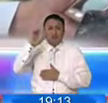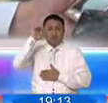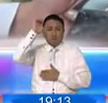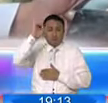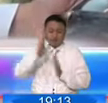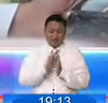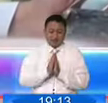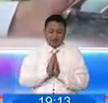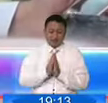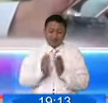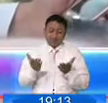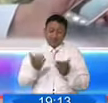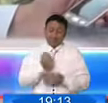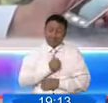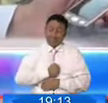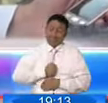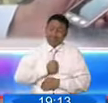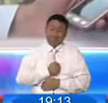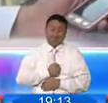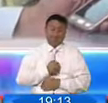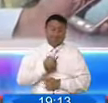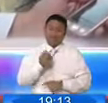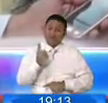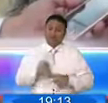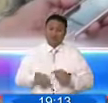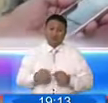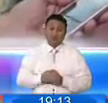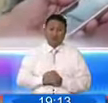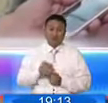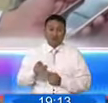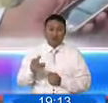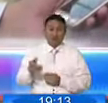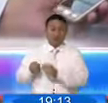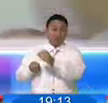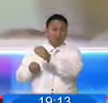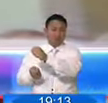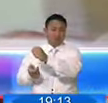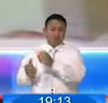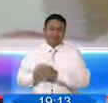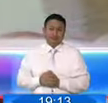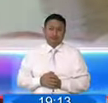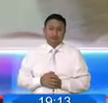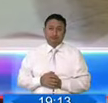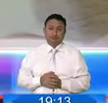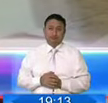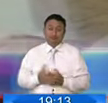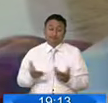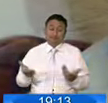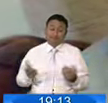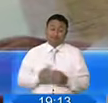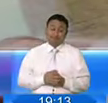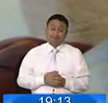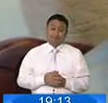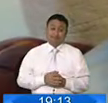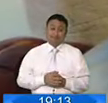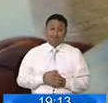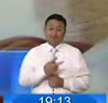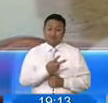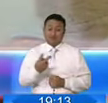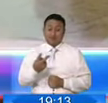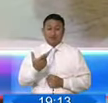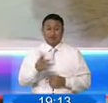lamentablemente no fue así ayala mataron a puñaladas con un